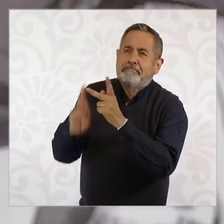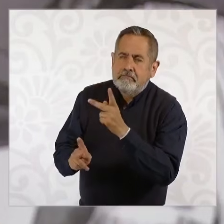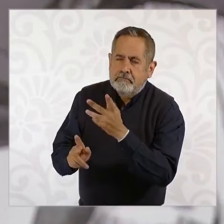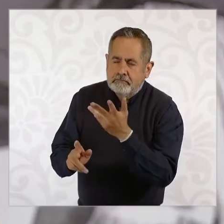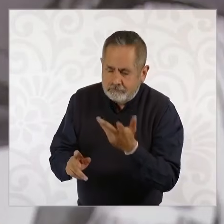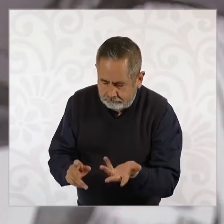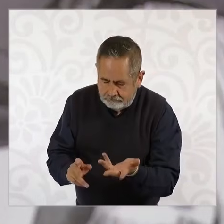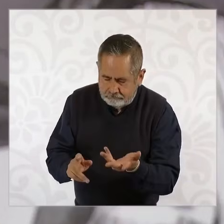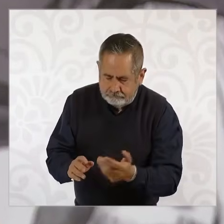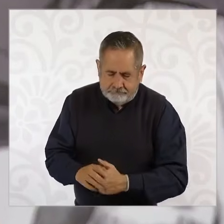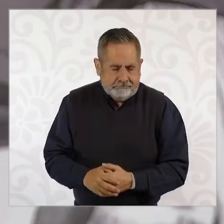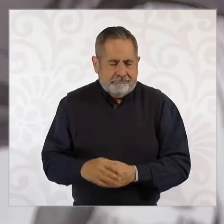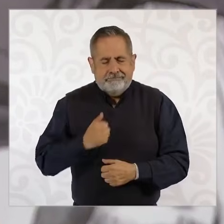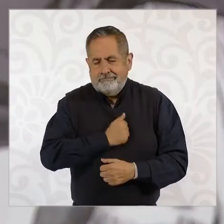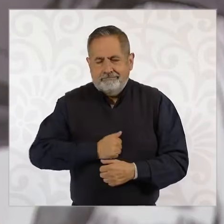Lamentablemente pues no